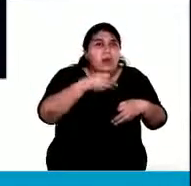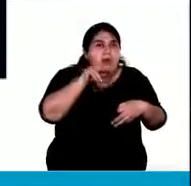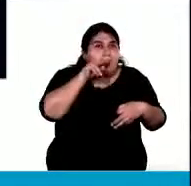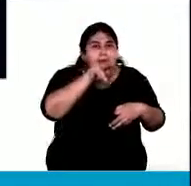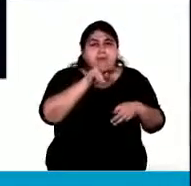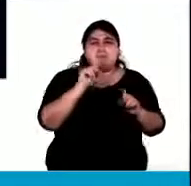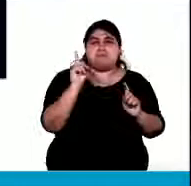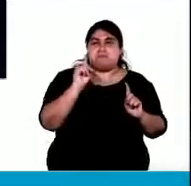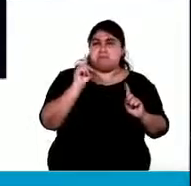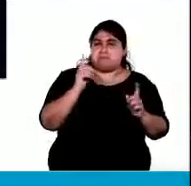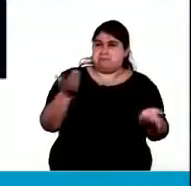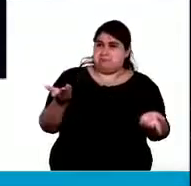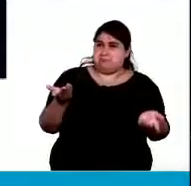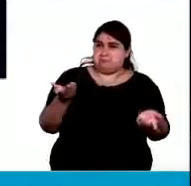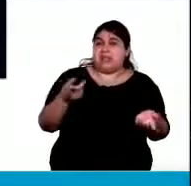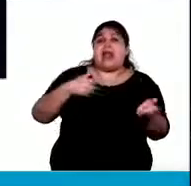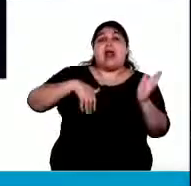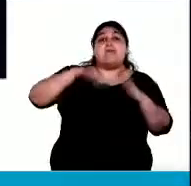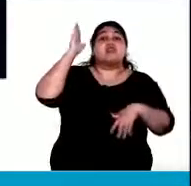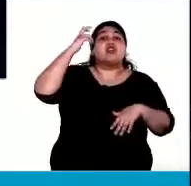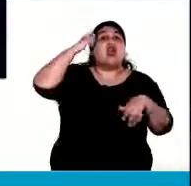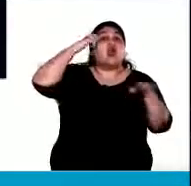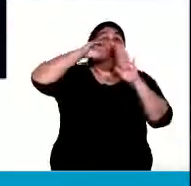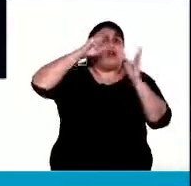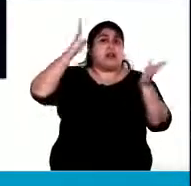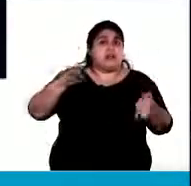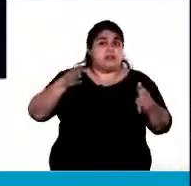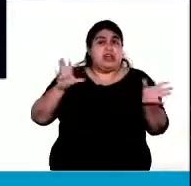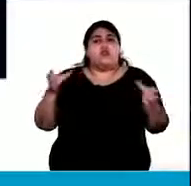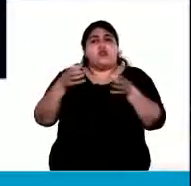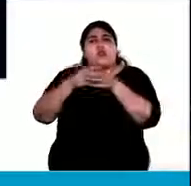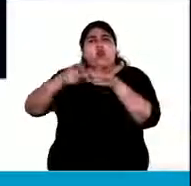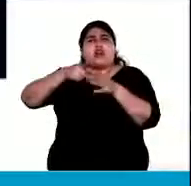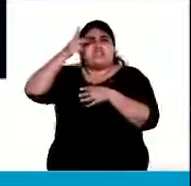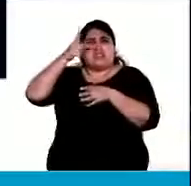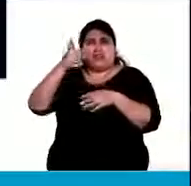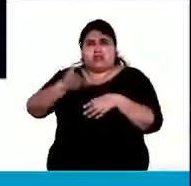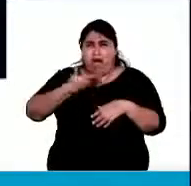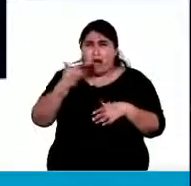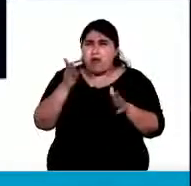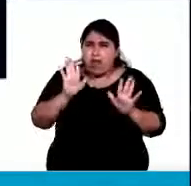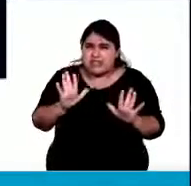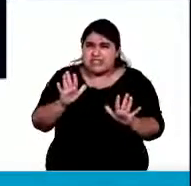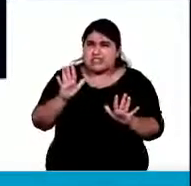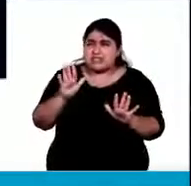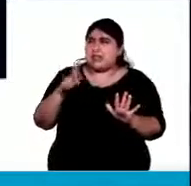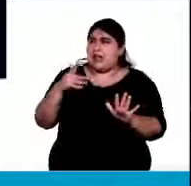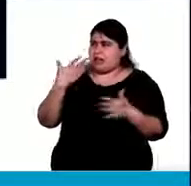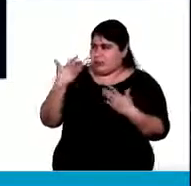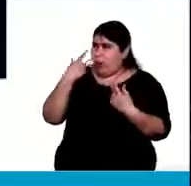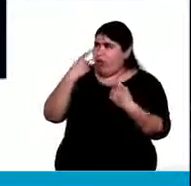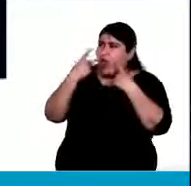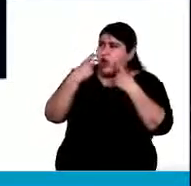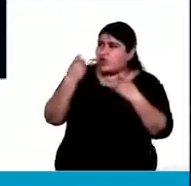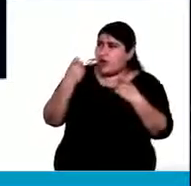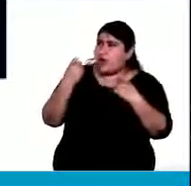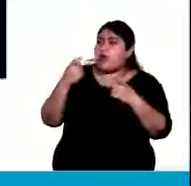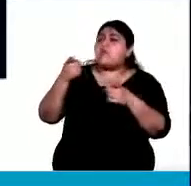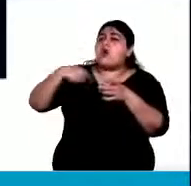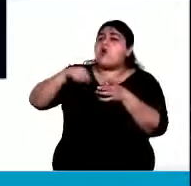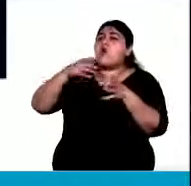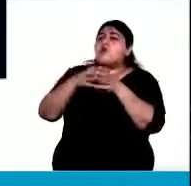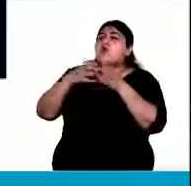la mayoría dentro del Congreso la tenía el kirchnerismo. No fue así, se puede verificar, no era el bloque